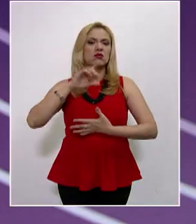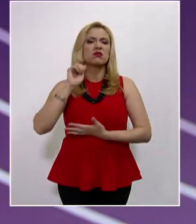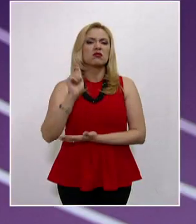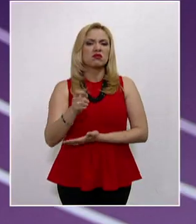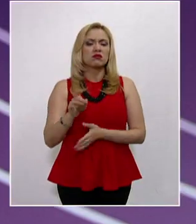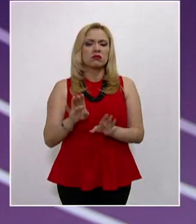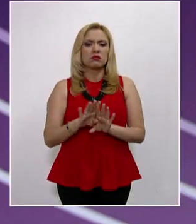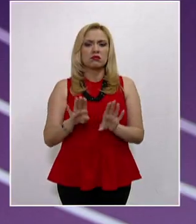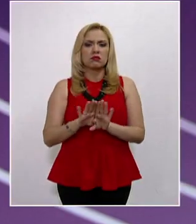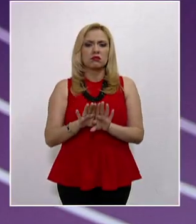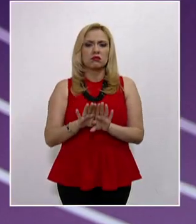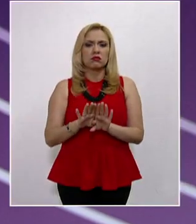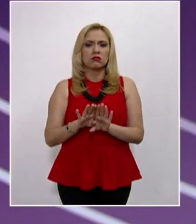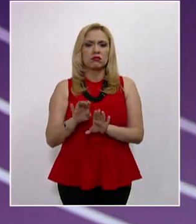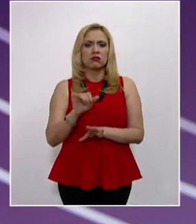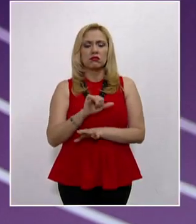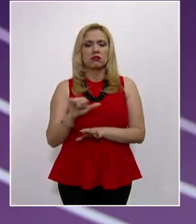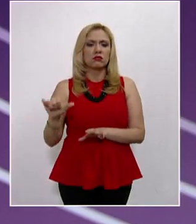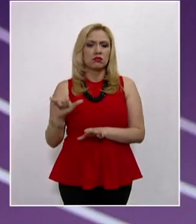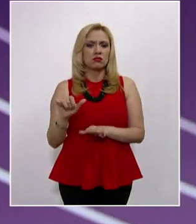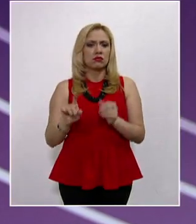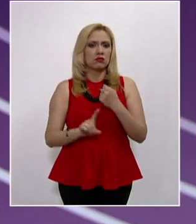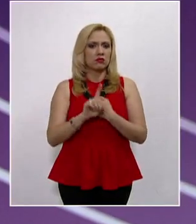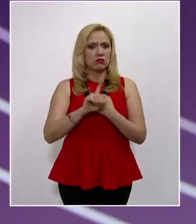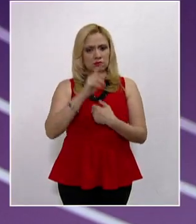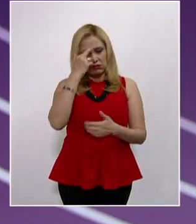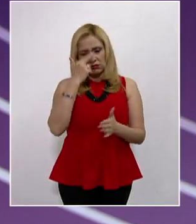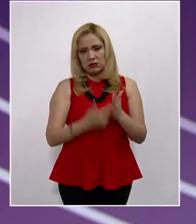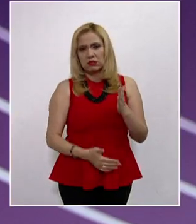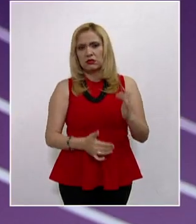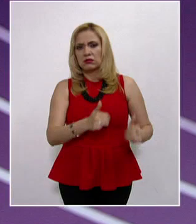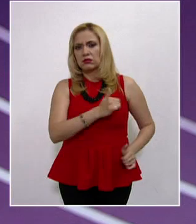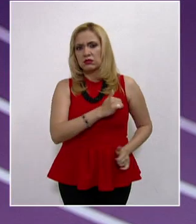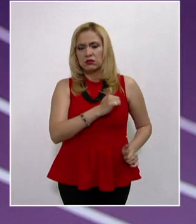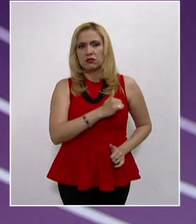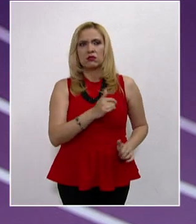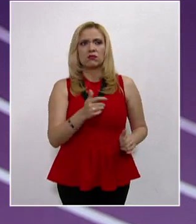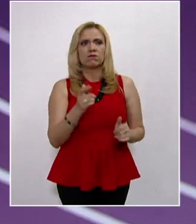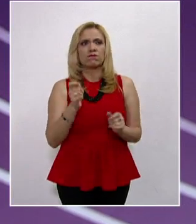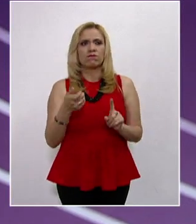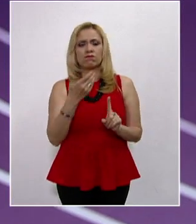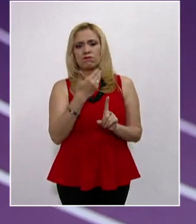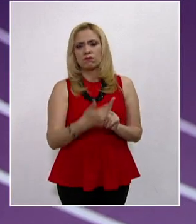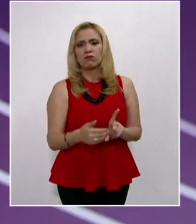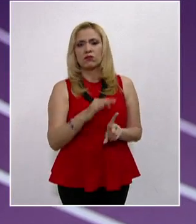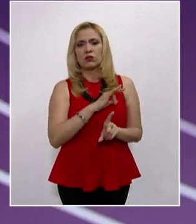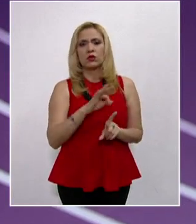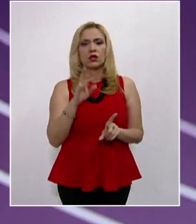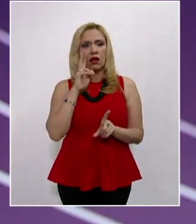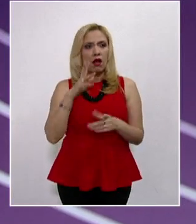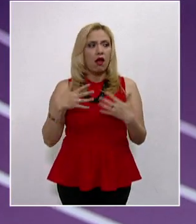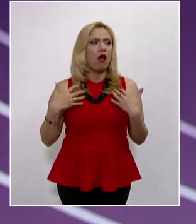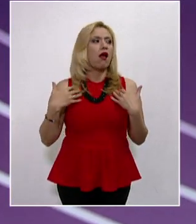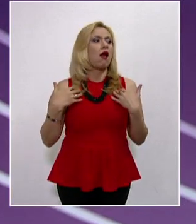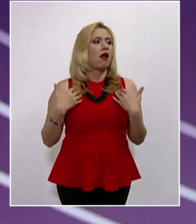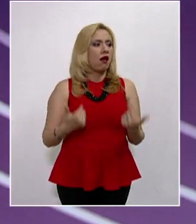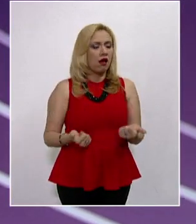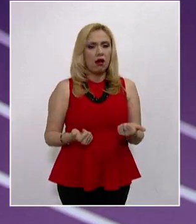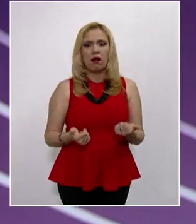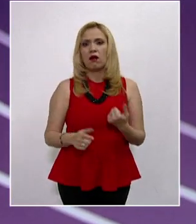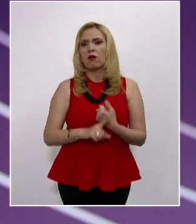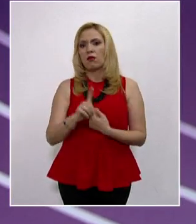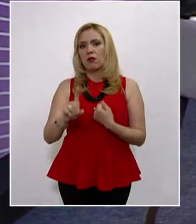definición estrictamente de lo que es un delito militar, que básicamente tendría que ver con algo que pueda entender, por tratar de